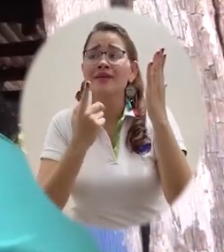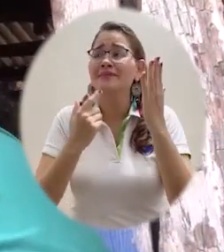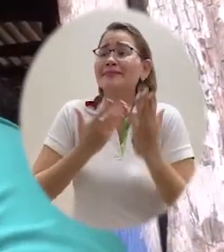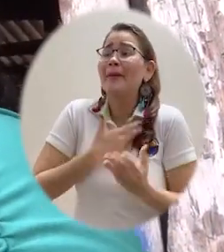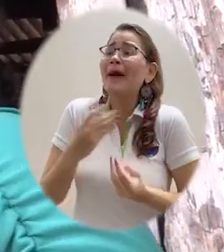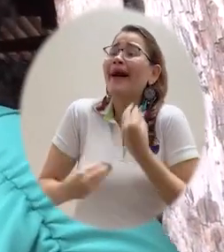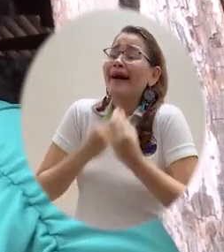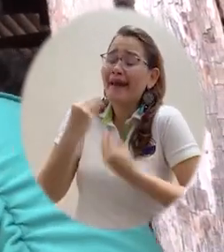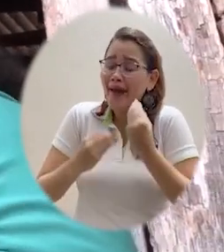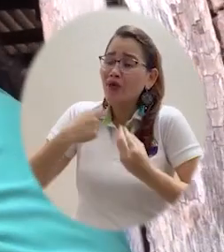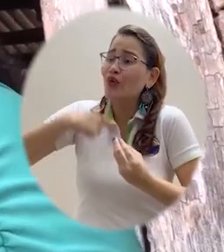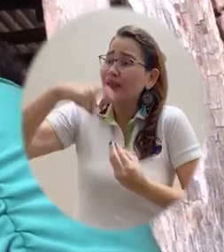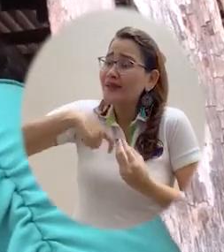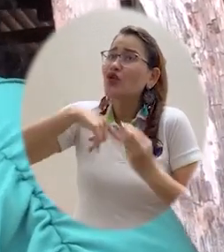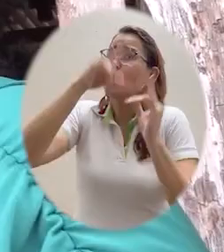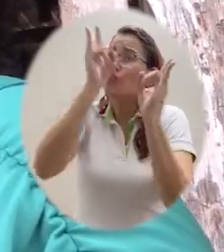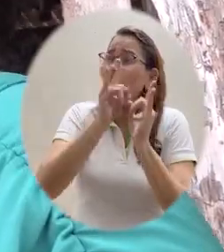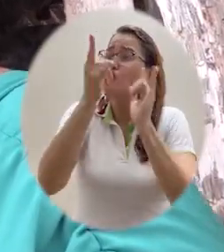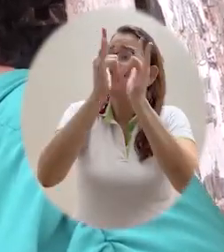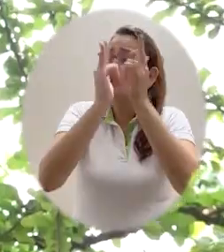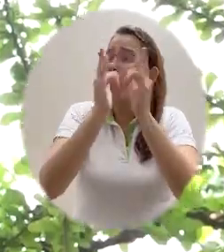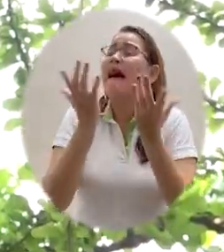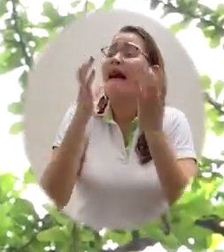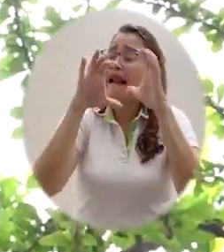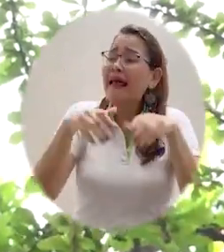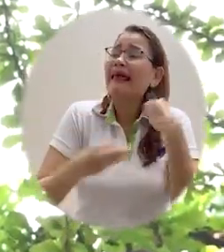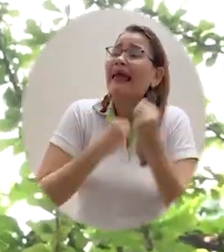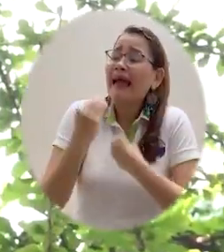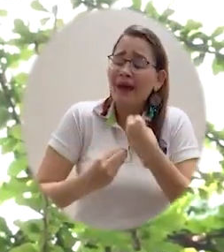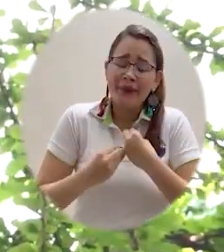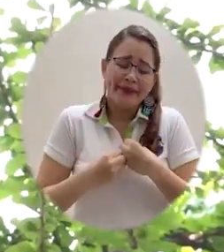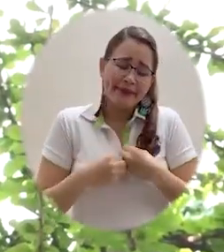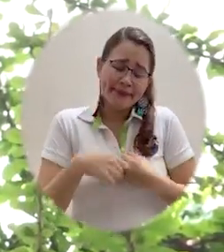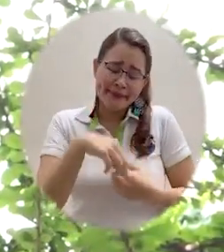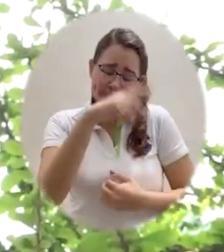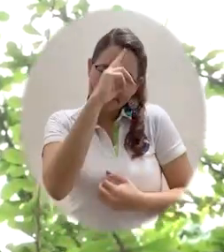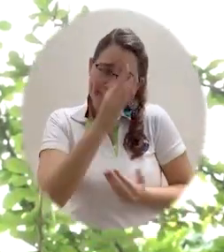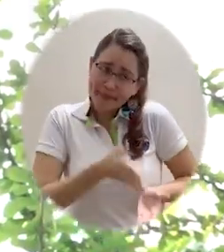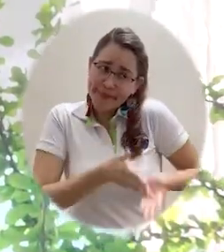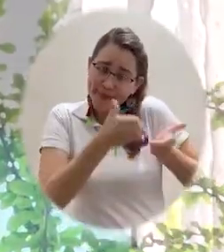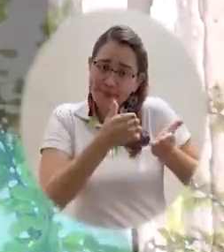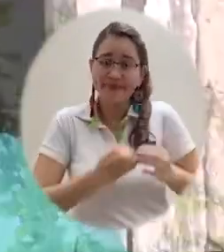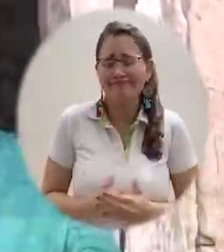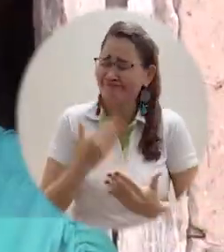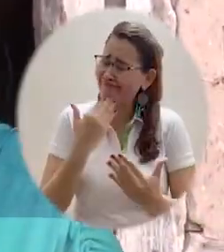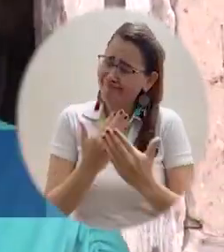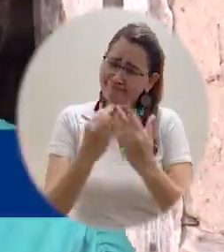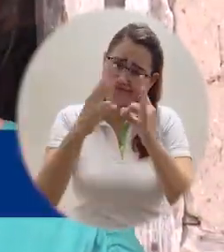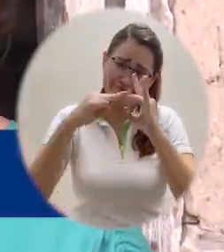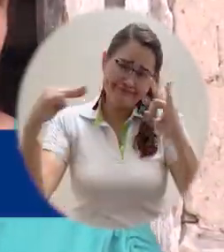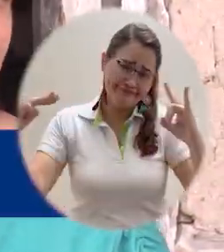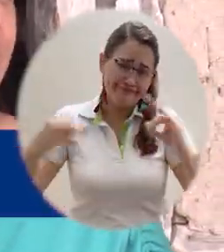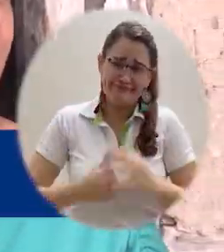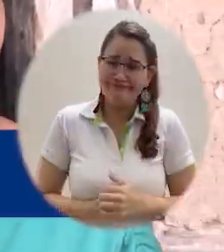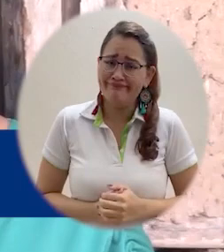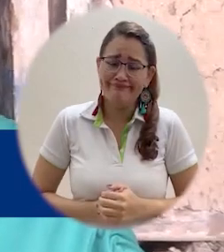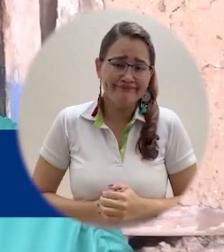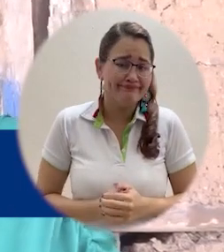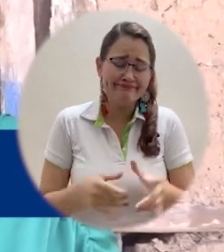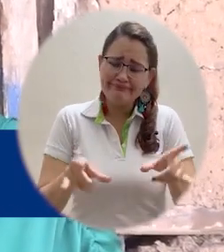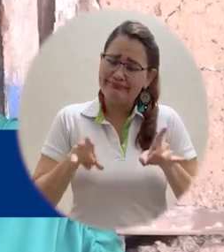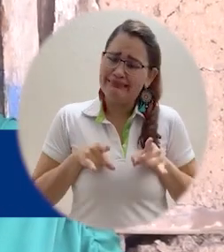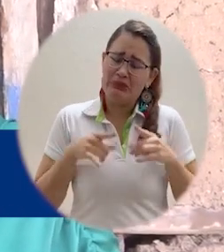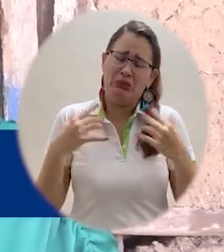te vas a caer, mijo, con cuidado. Mami, pero necesito coger señal para la clase. Agradeciéndole mucho a la universidad por